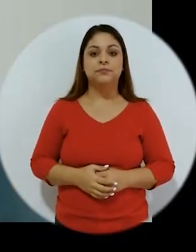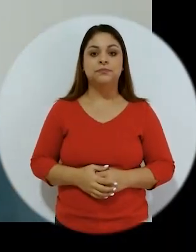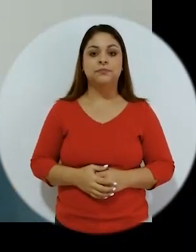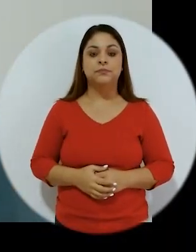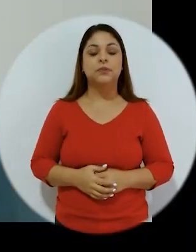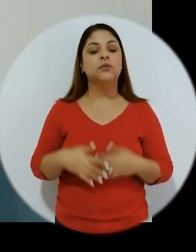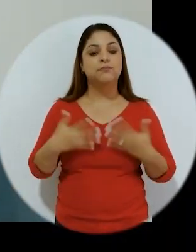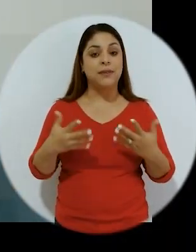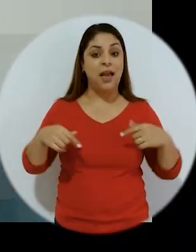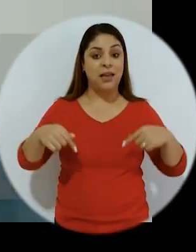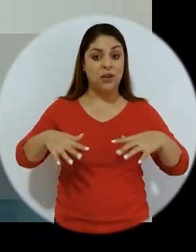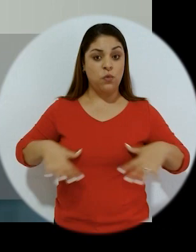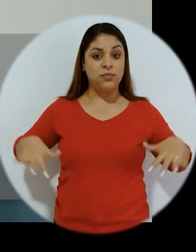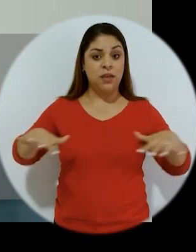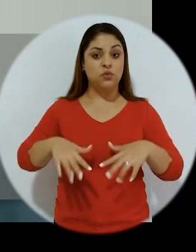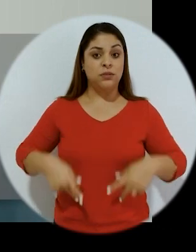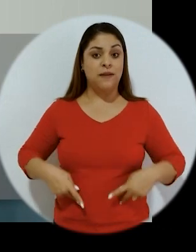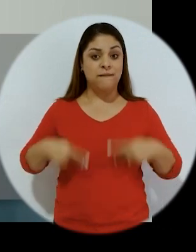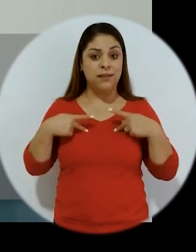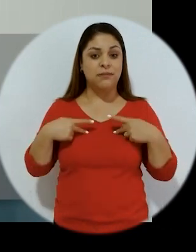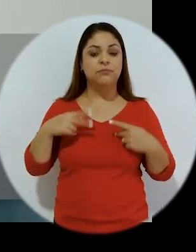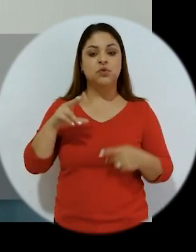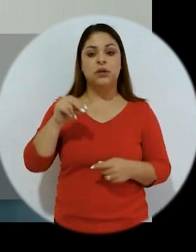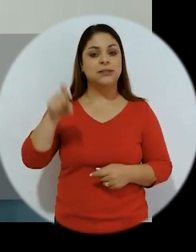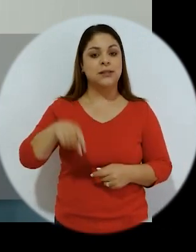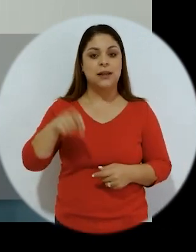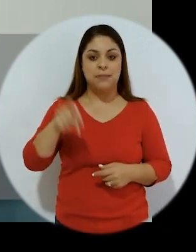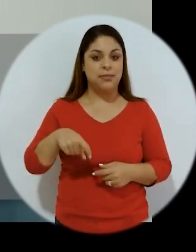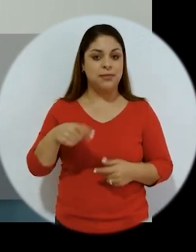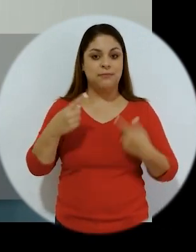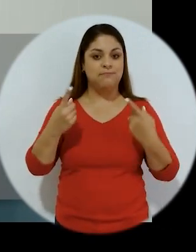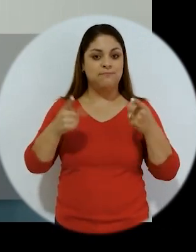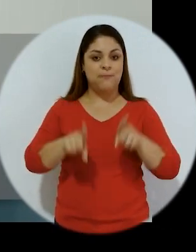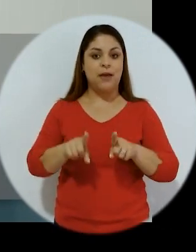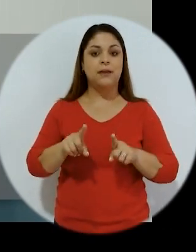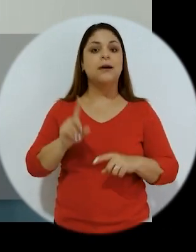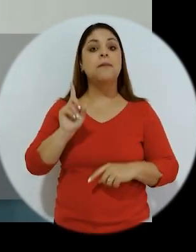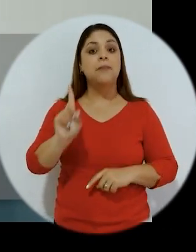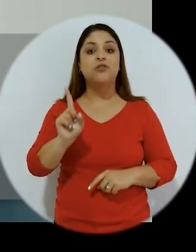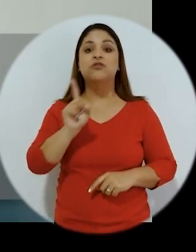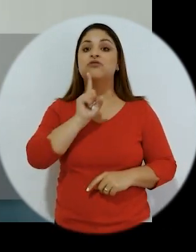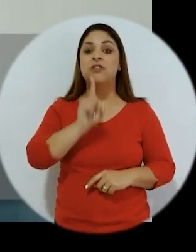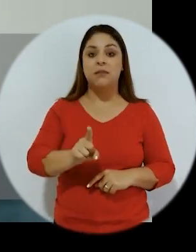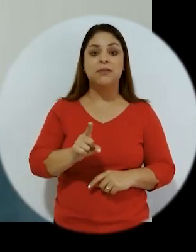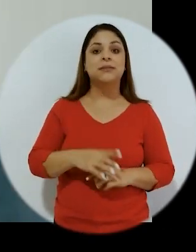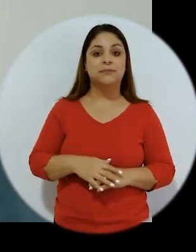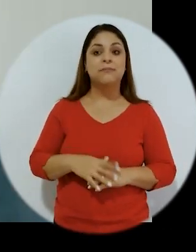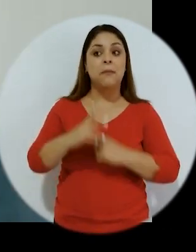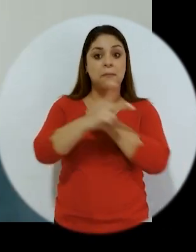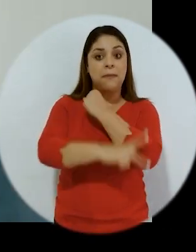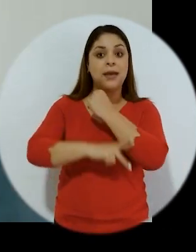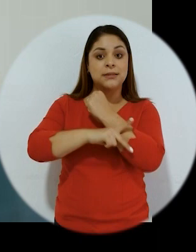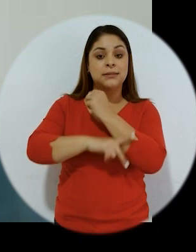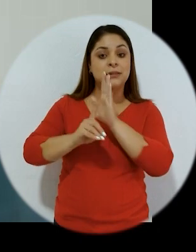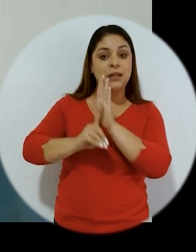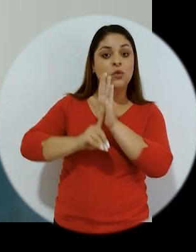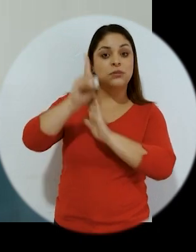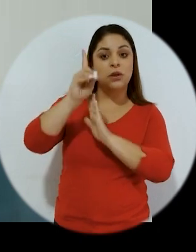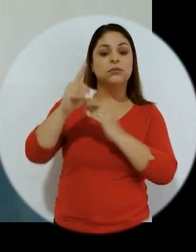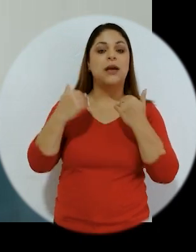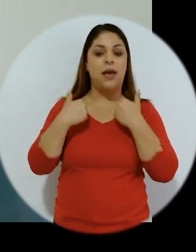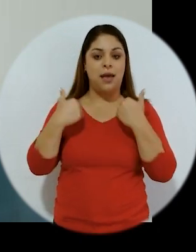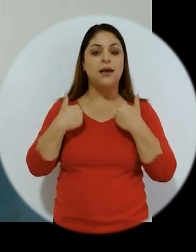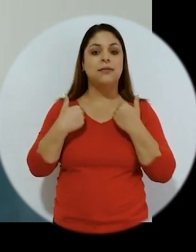De nuevo, en el contexto en el que vivimos, eso no necesariamente es bien visto, pero la realidad es que los